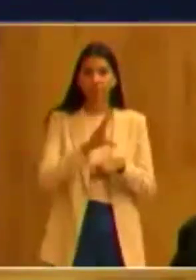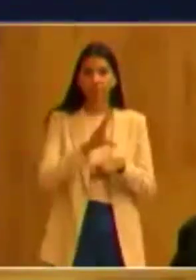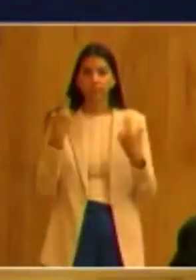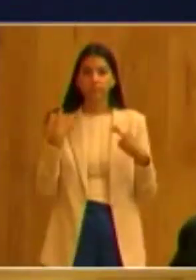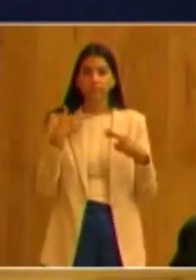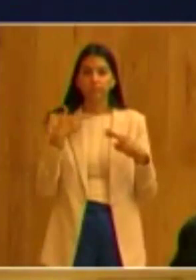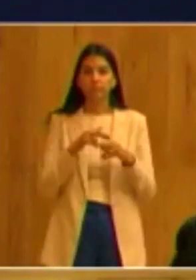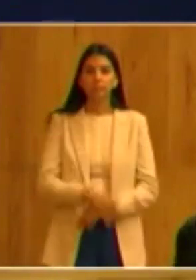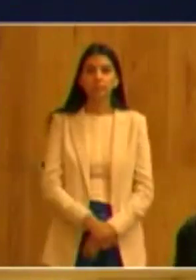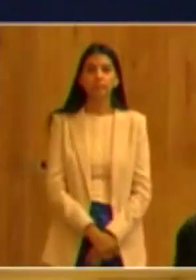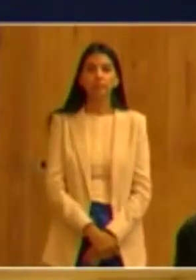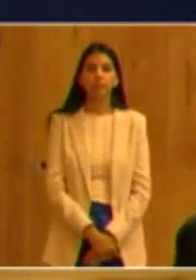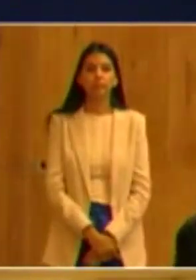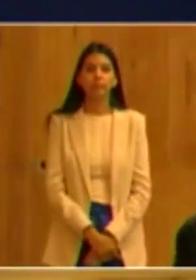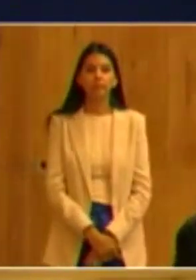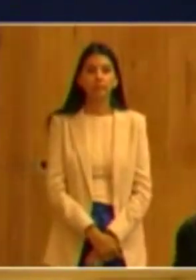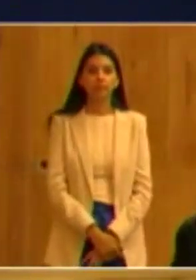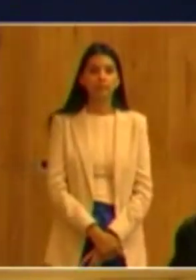claro.